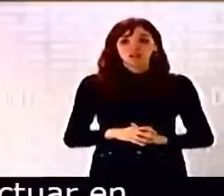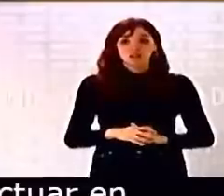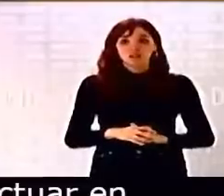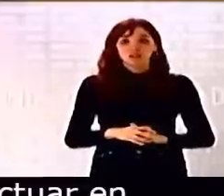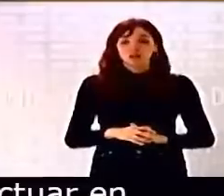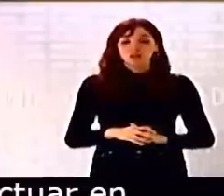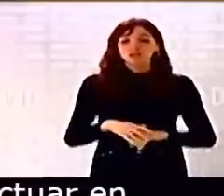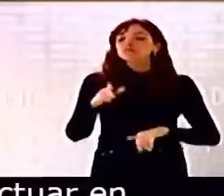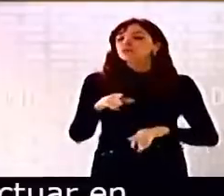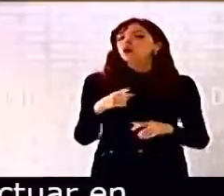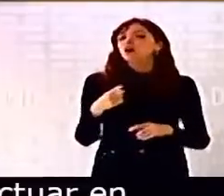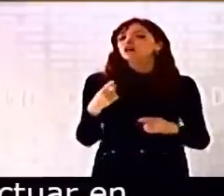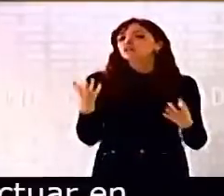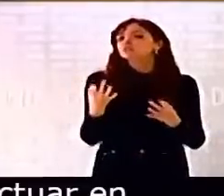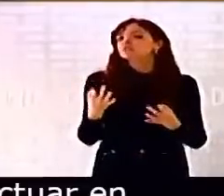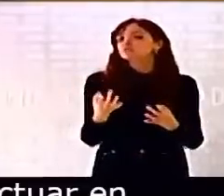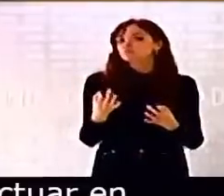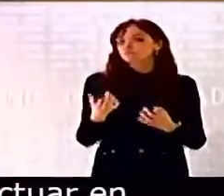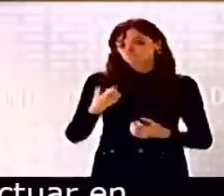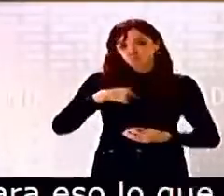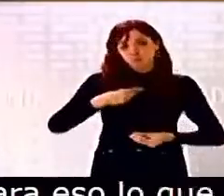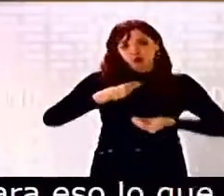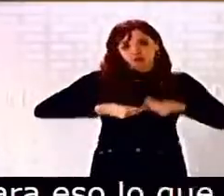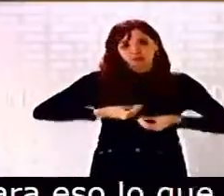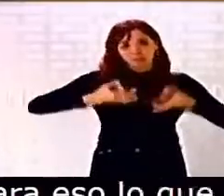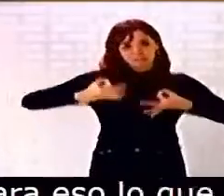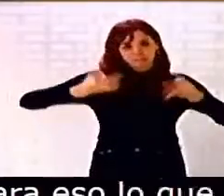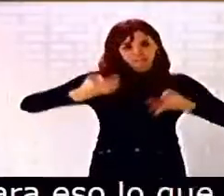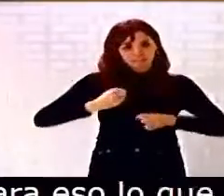Para eso lo que hace falta es hacerlo.